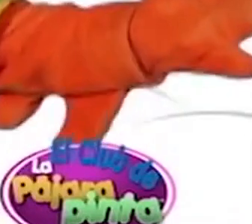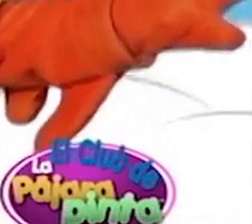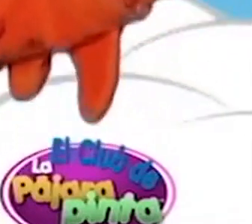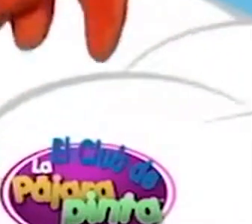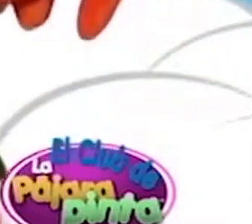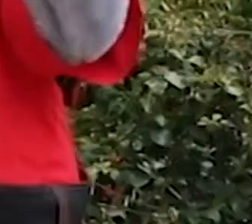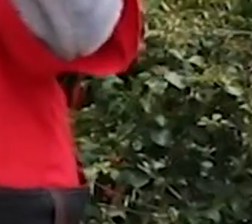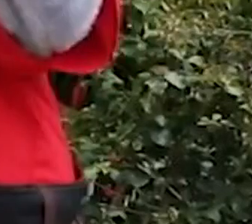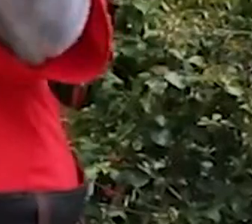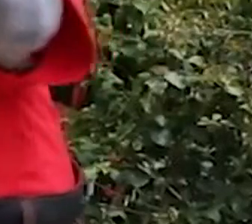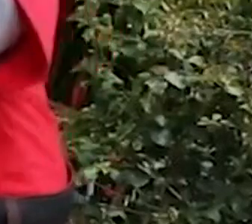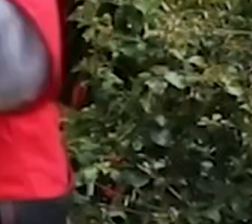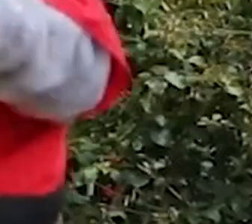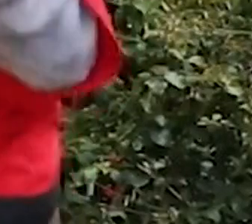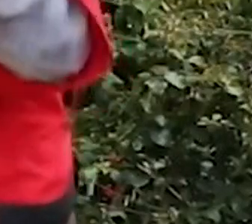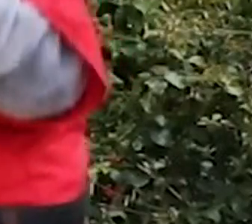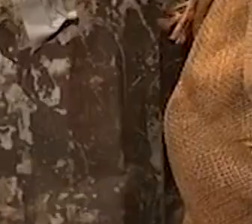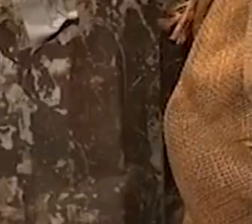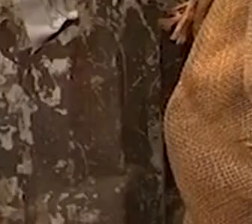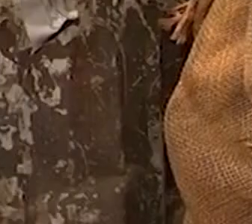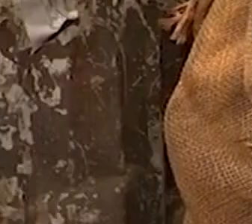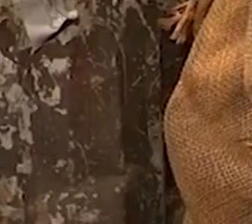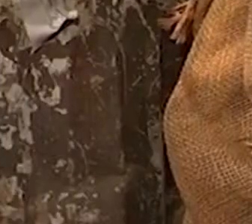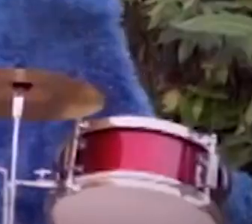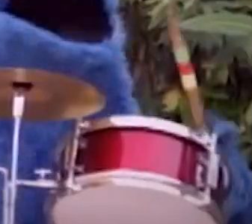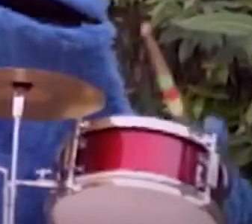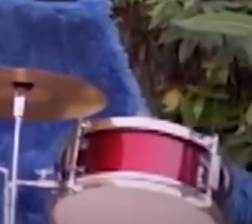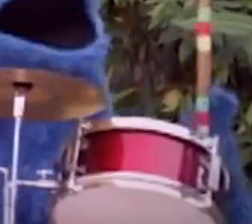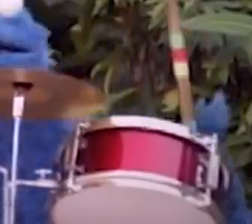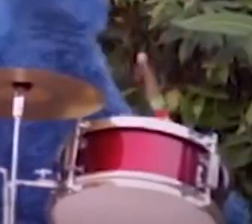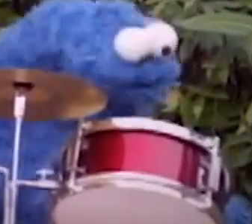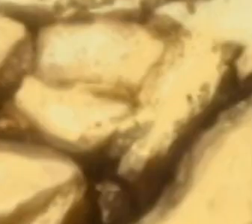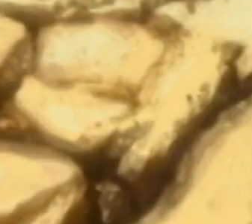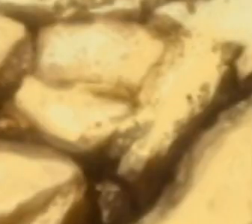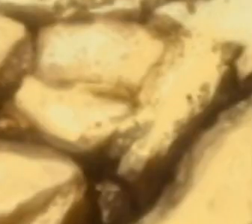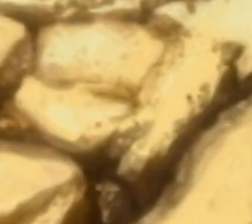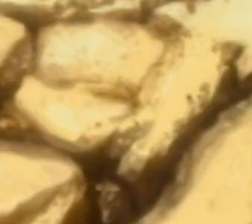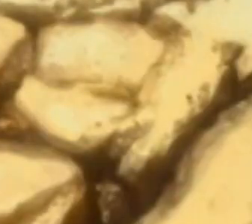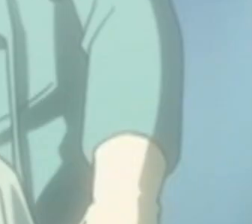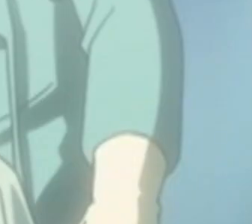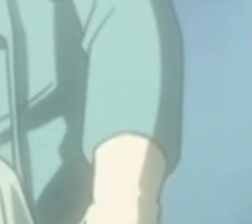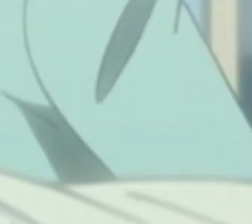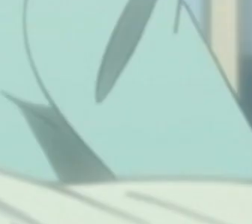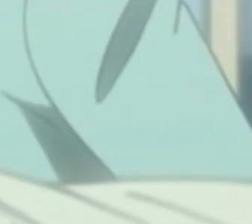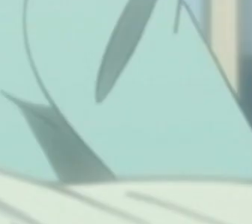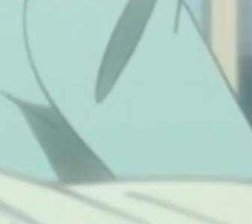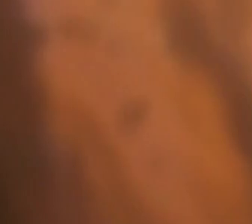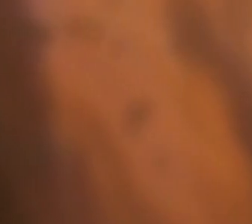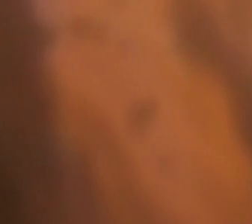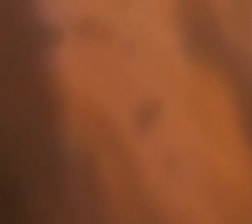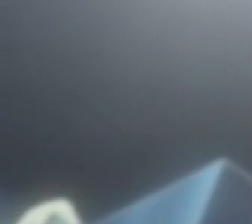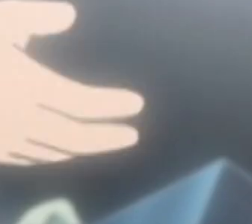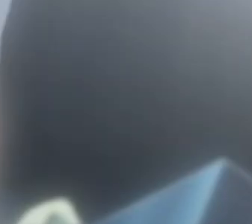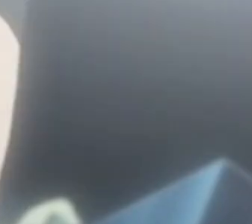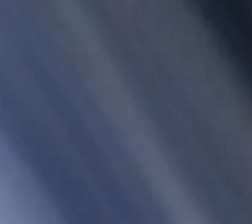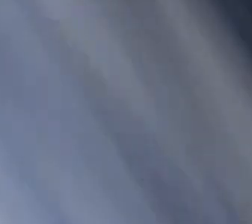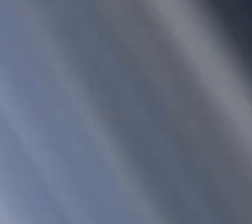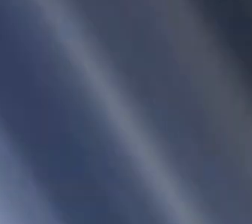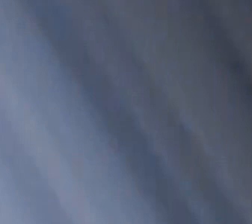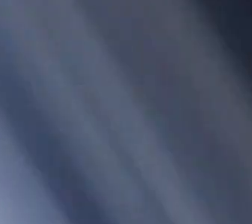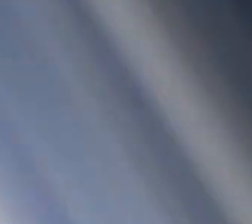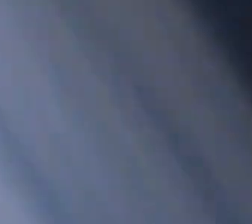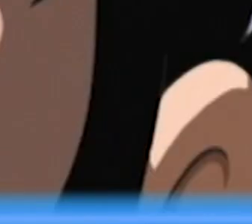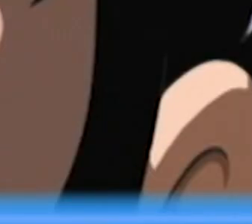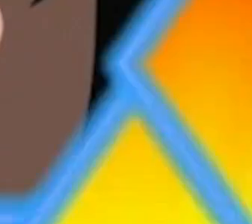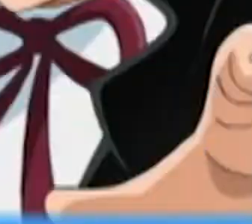Ahora el 13 trae sus mañanas juguetonas renovadas. A las 8:30 de la mañana llega Black Jack con toda